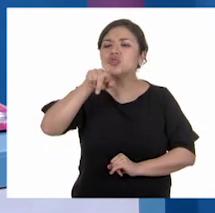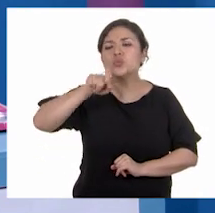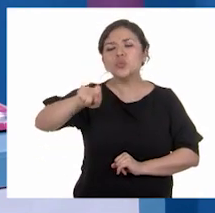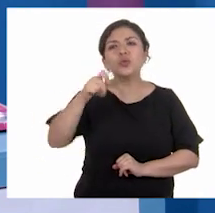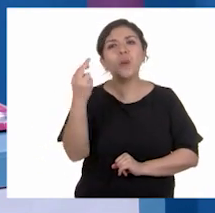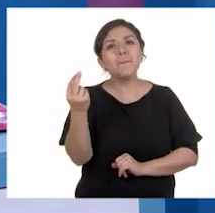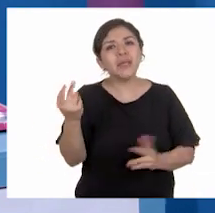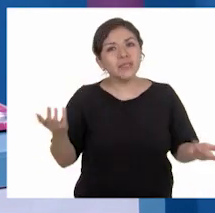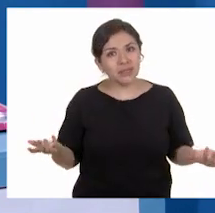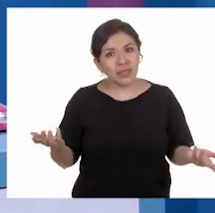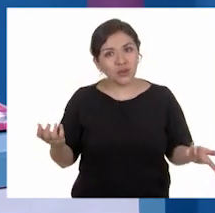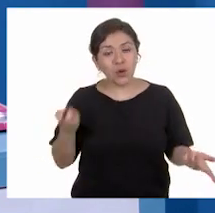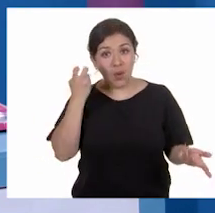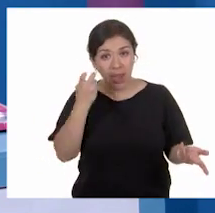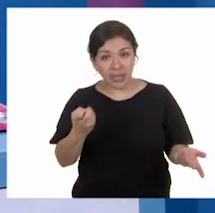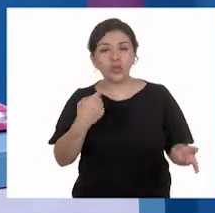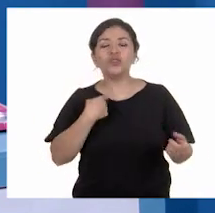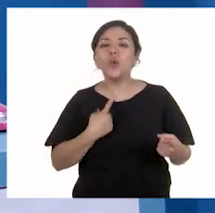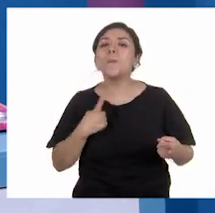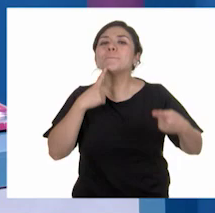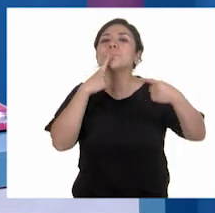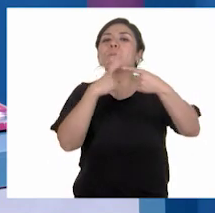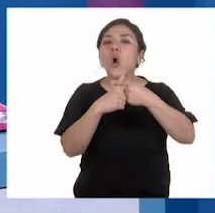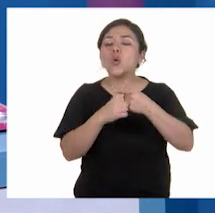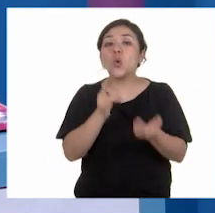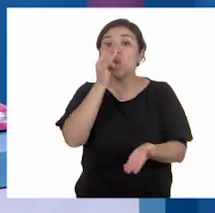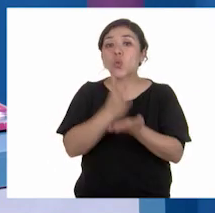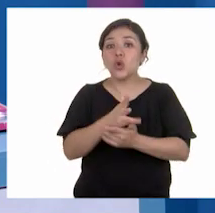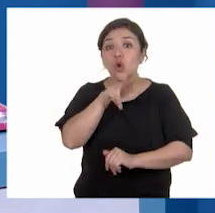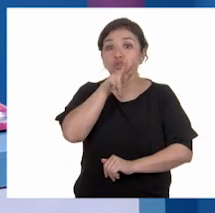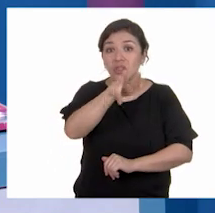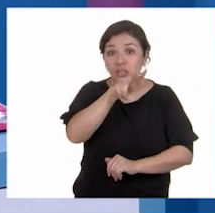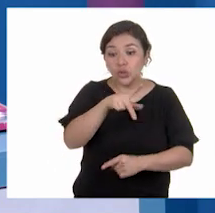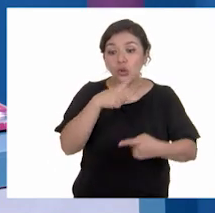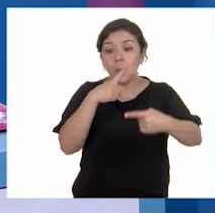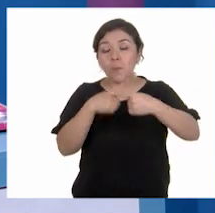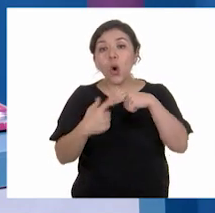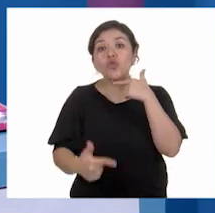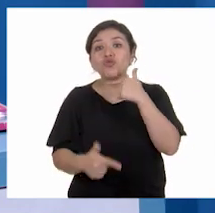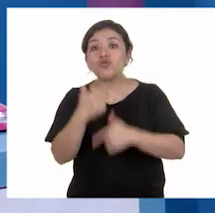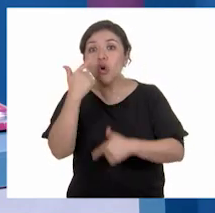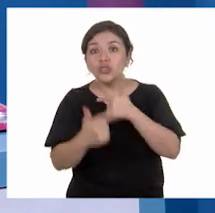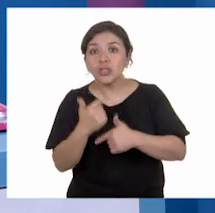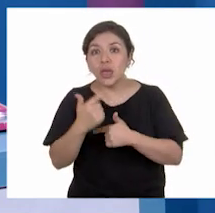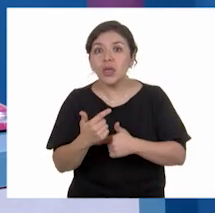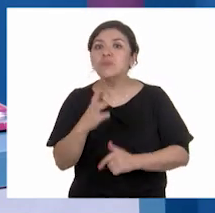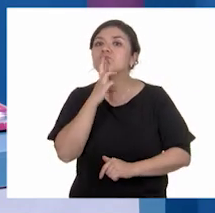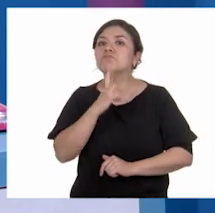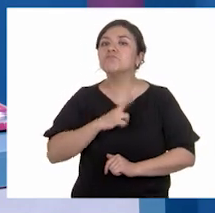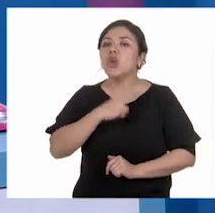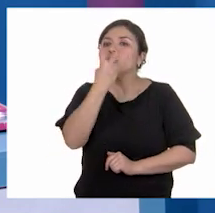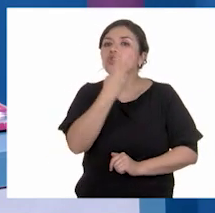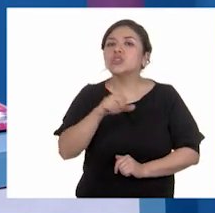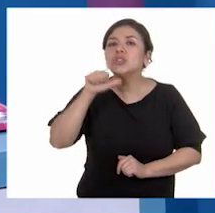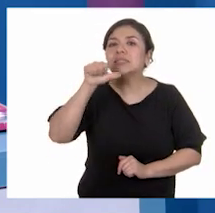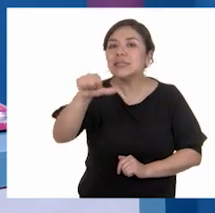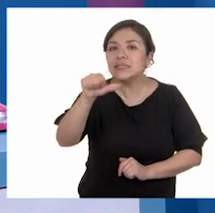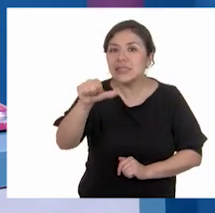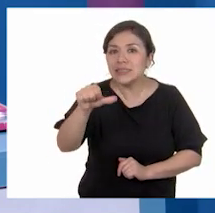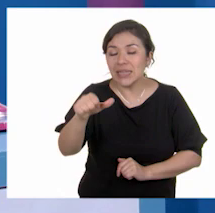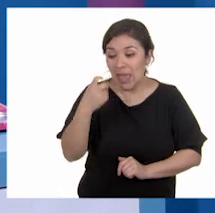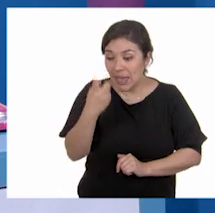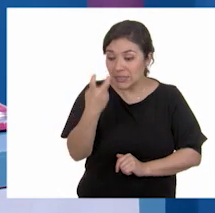18.25. Y entonces multipliqué solamente 18 por 12 y me dio 216. Así